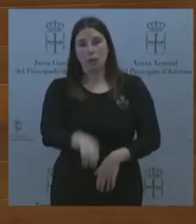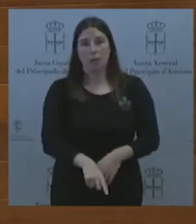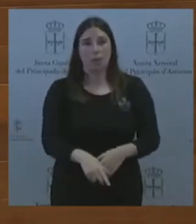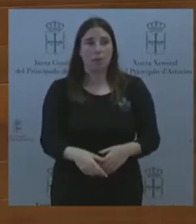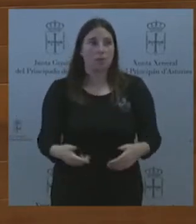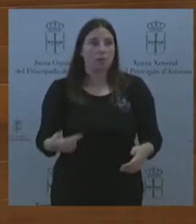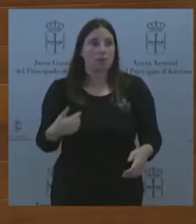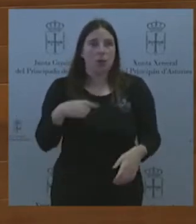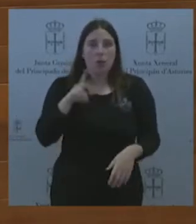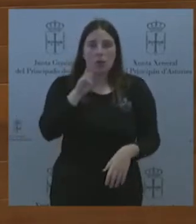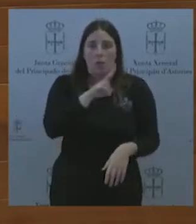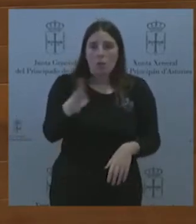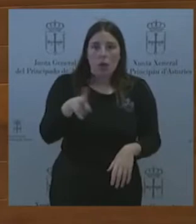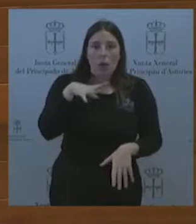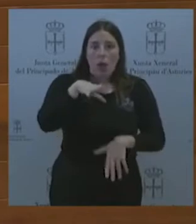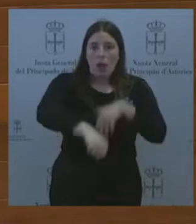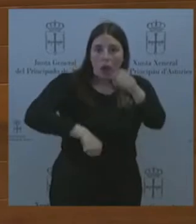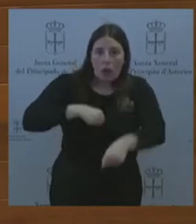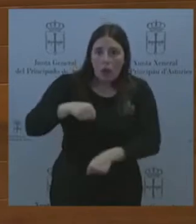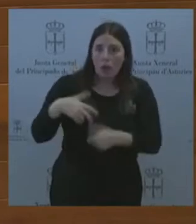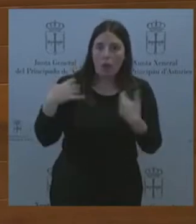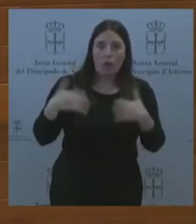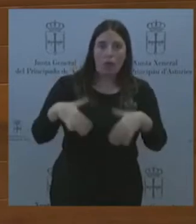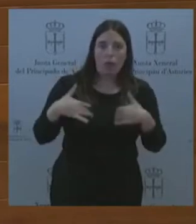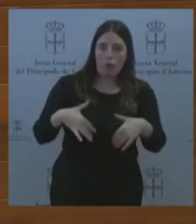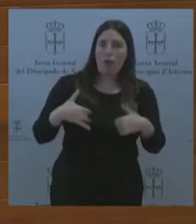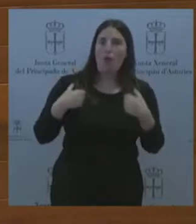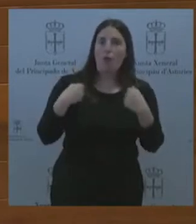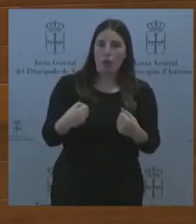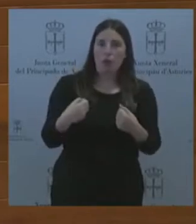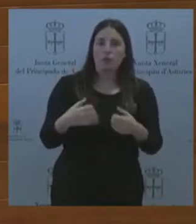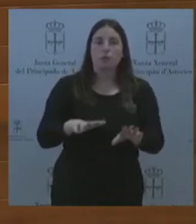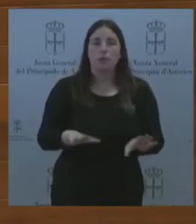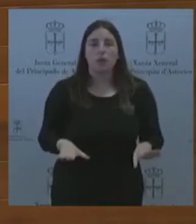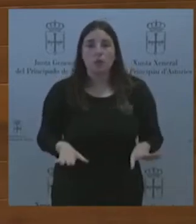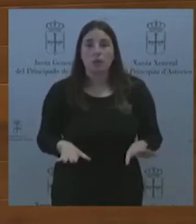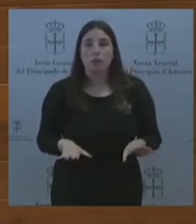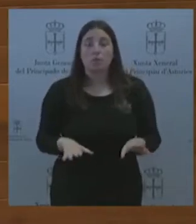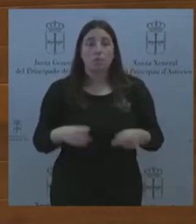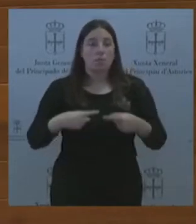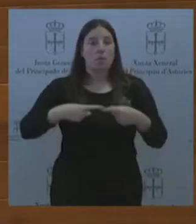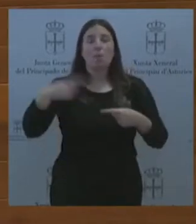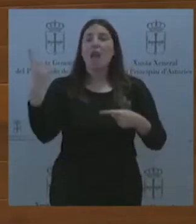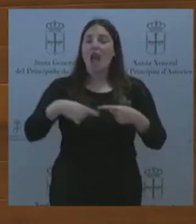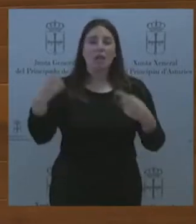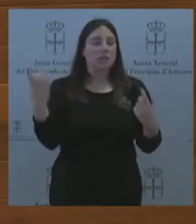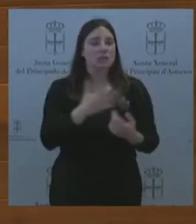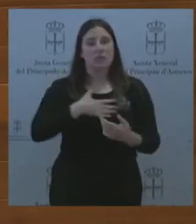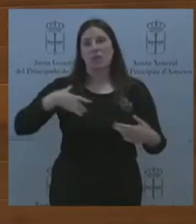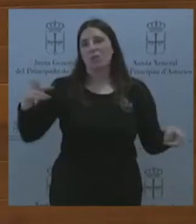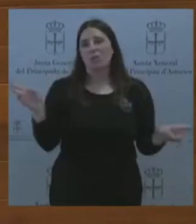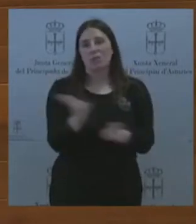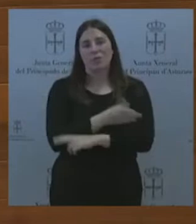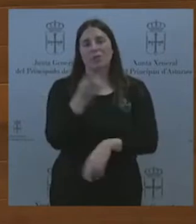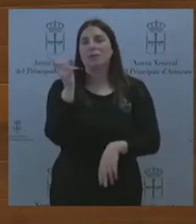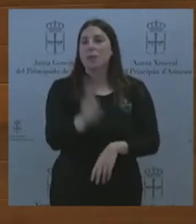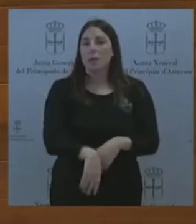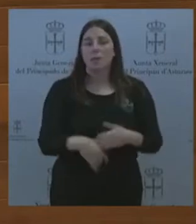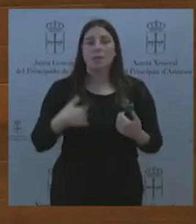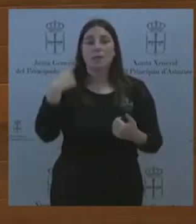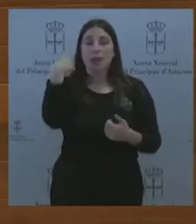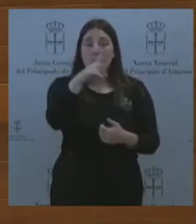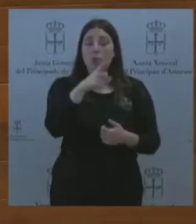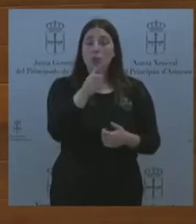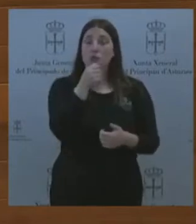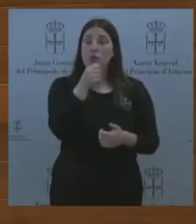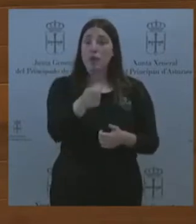el asunto de eliminación de los peajes en otra de nuestras propuestas, sabedores de esa promesa socialista a Bruselas de pagar por circular